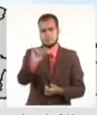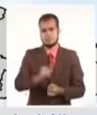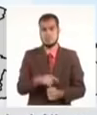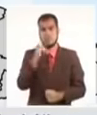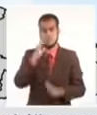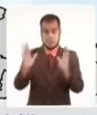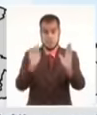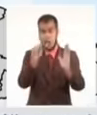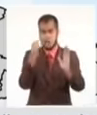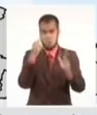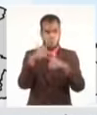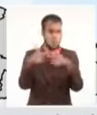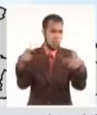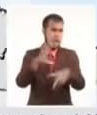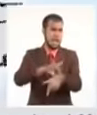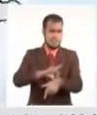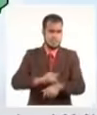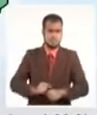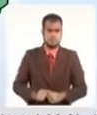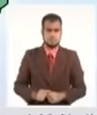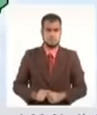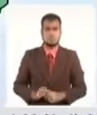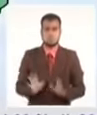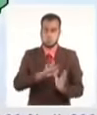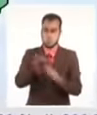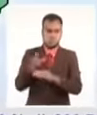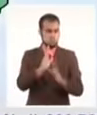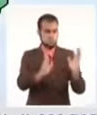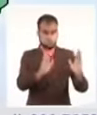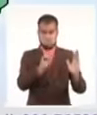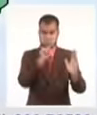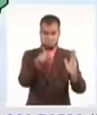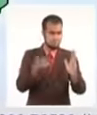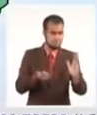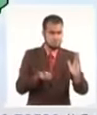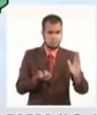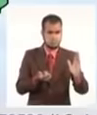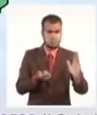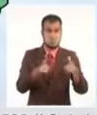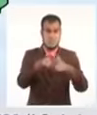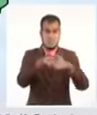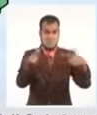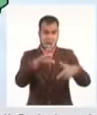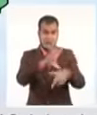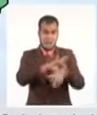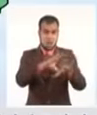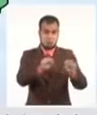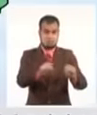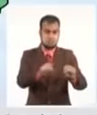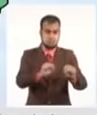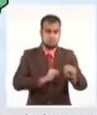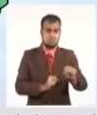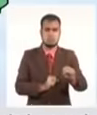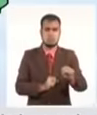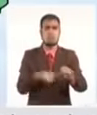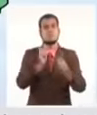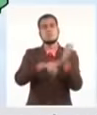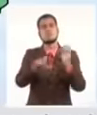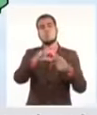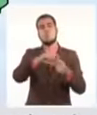nuestro país. Y en el oriente, la complejidad mayor hoy, lamentablemente, la provincia de Guantánamo,